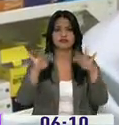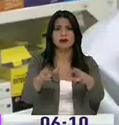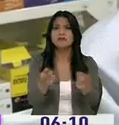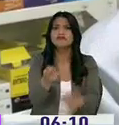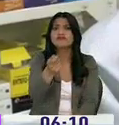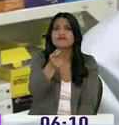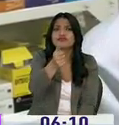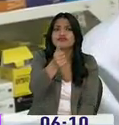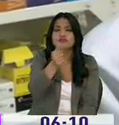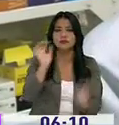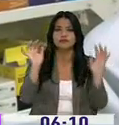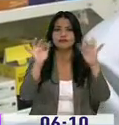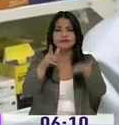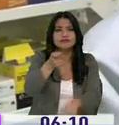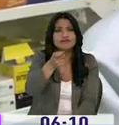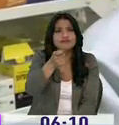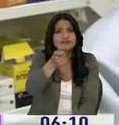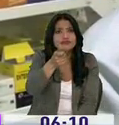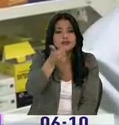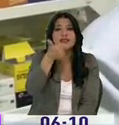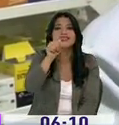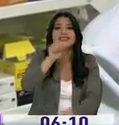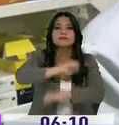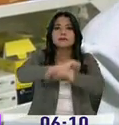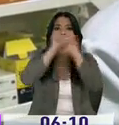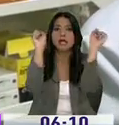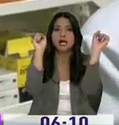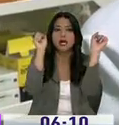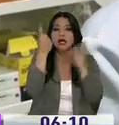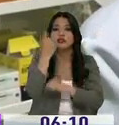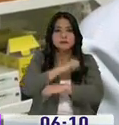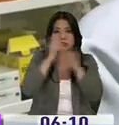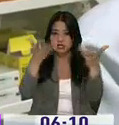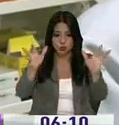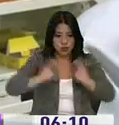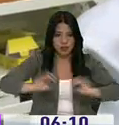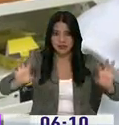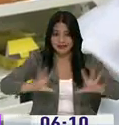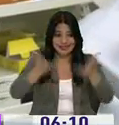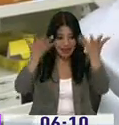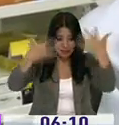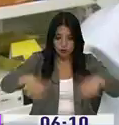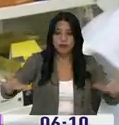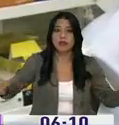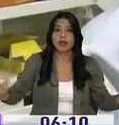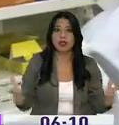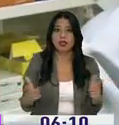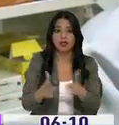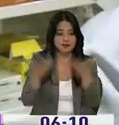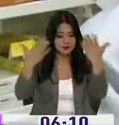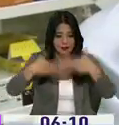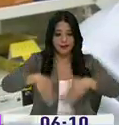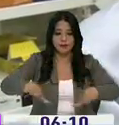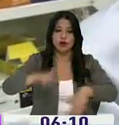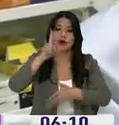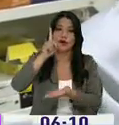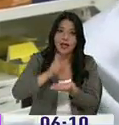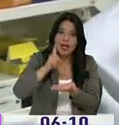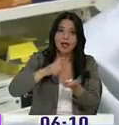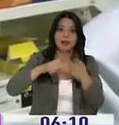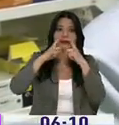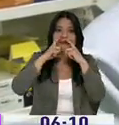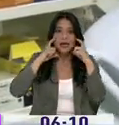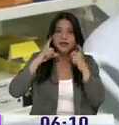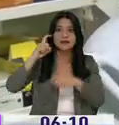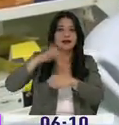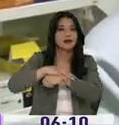porque fueron las 10 de la mañana, 11, y ya no hubo nada de mercadería, tanto de gel antiséptico, mascarillas,